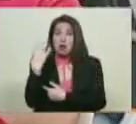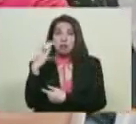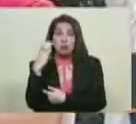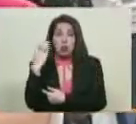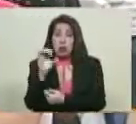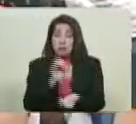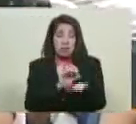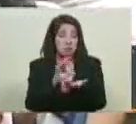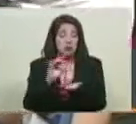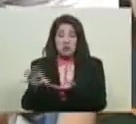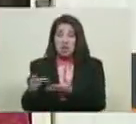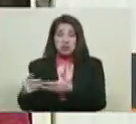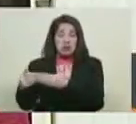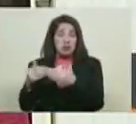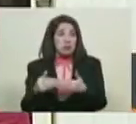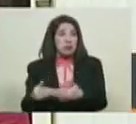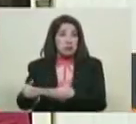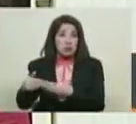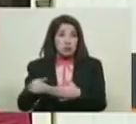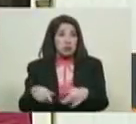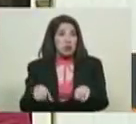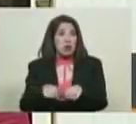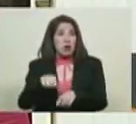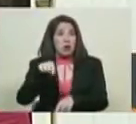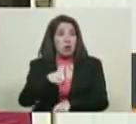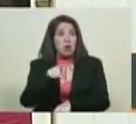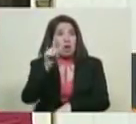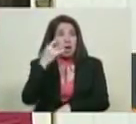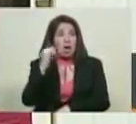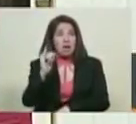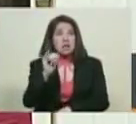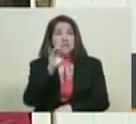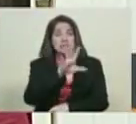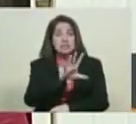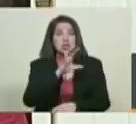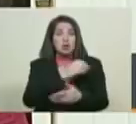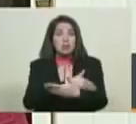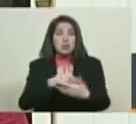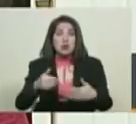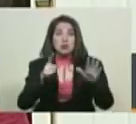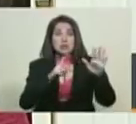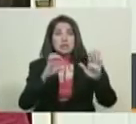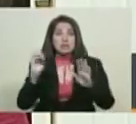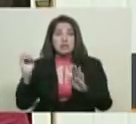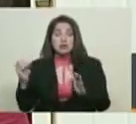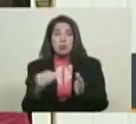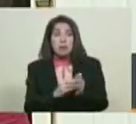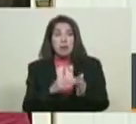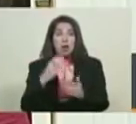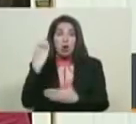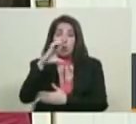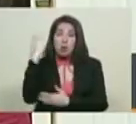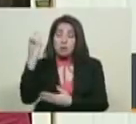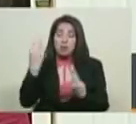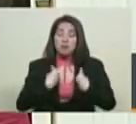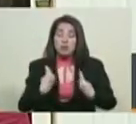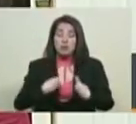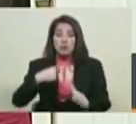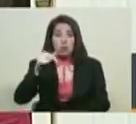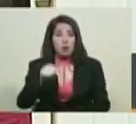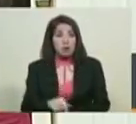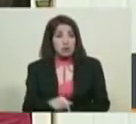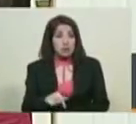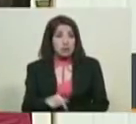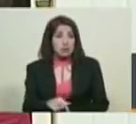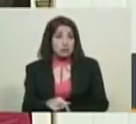Hoy tenemos 5.600.000, un poquito más. Estaba revisando los números. Solamente en el